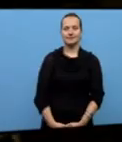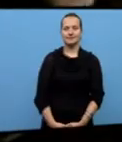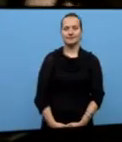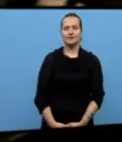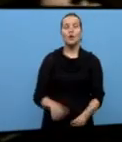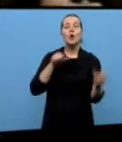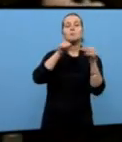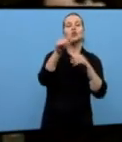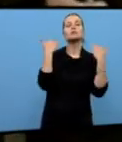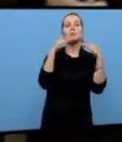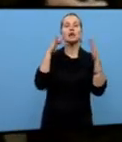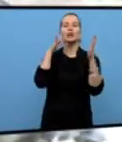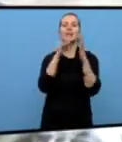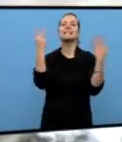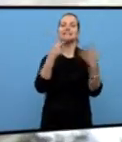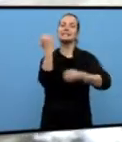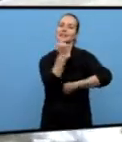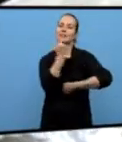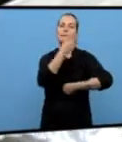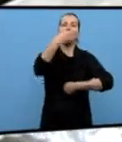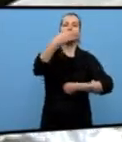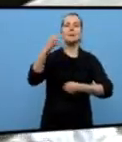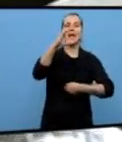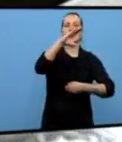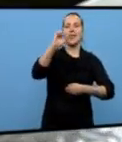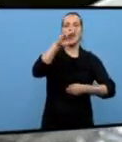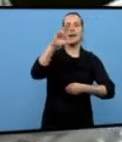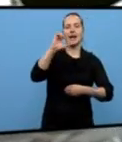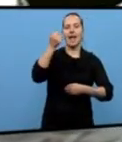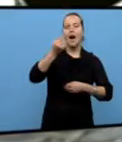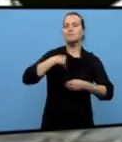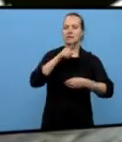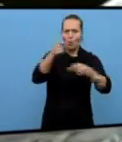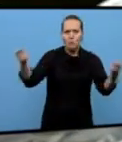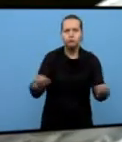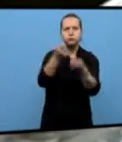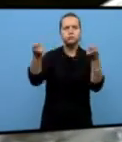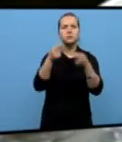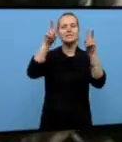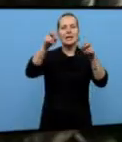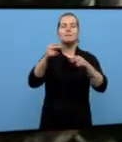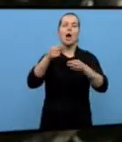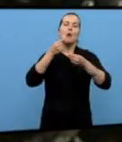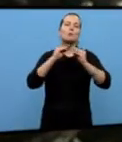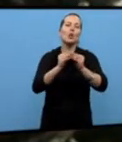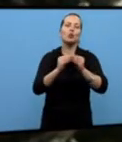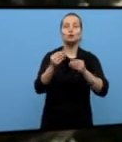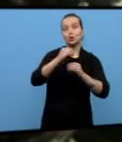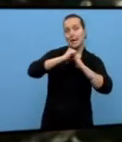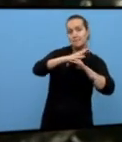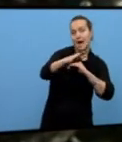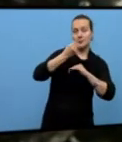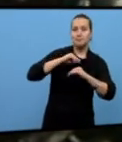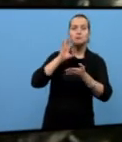O vindeiro mércores 7 de decembro, Becerrera celebra a cuarta xornada de exaltación dos produtos do mar na montaña lucense. A festa celebrase na